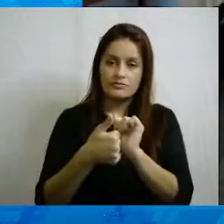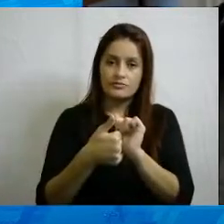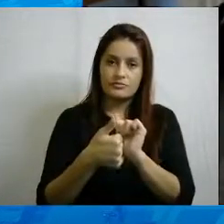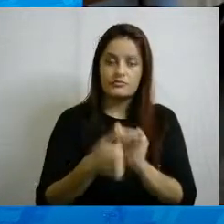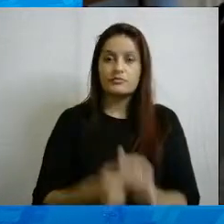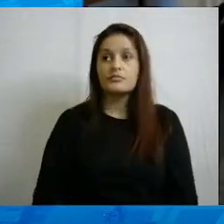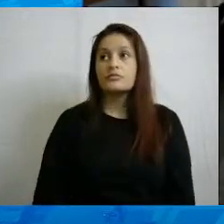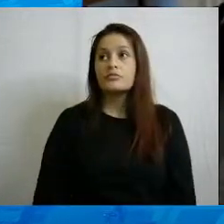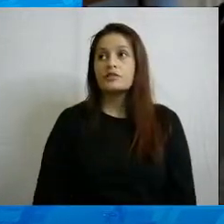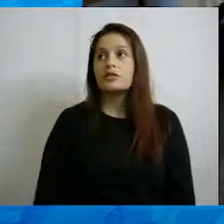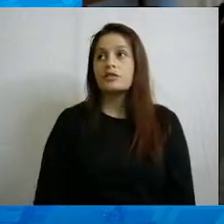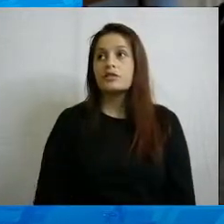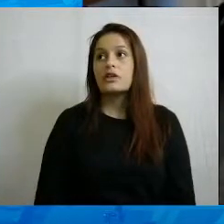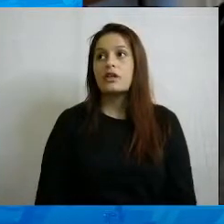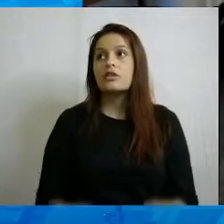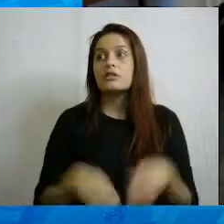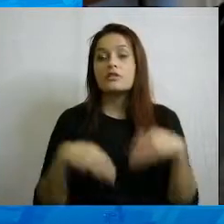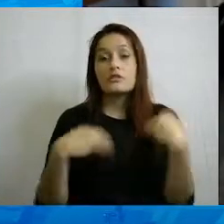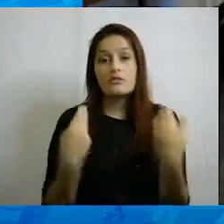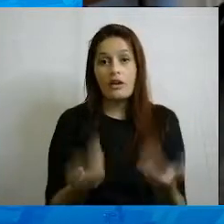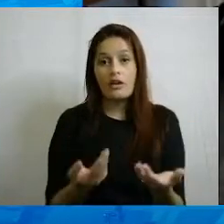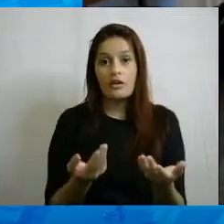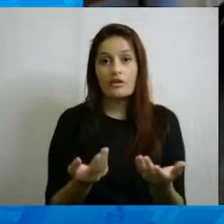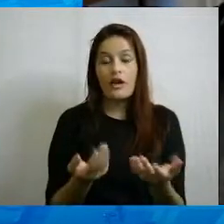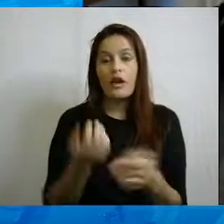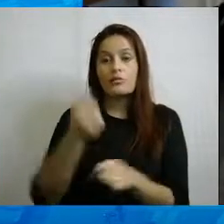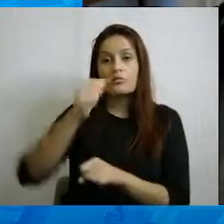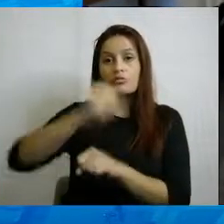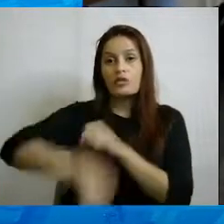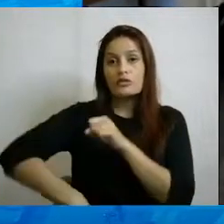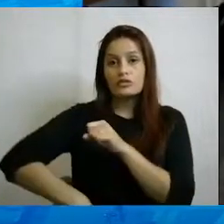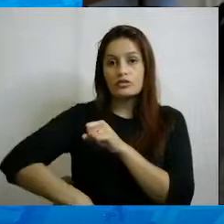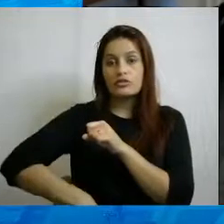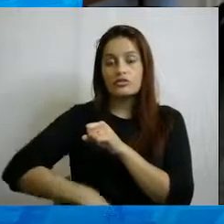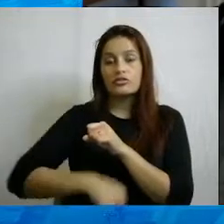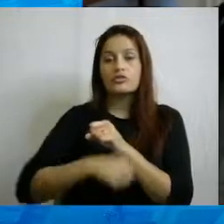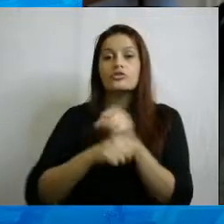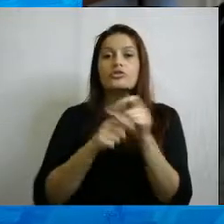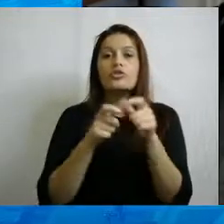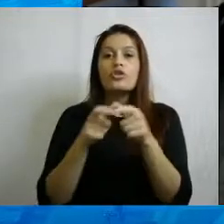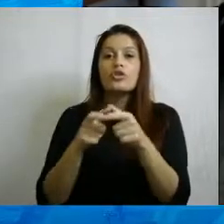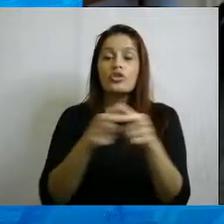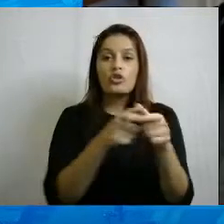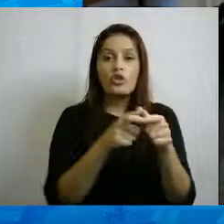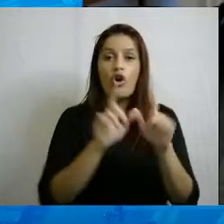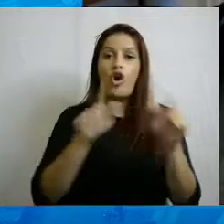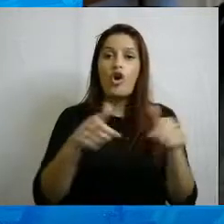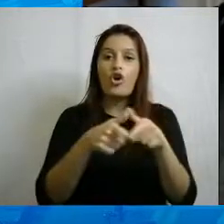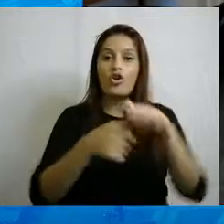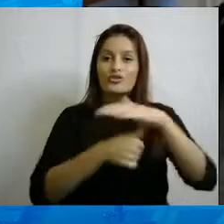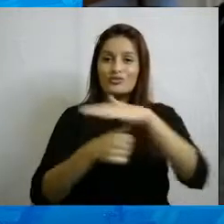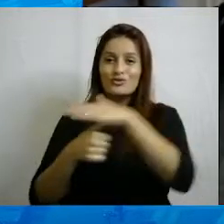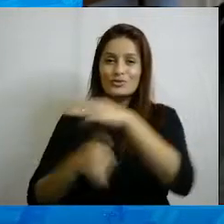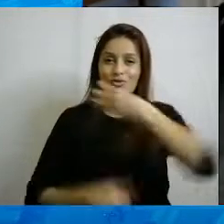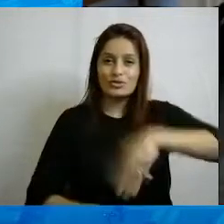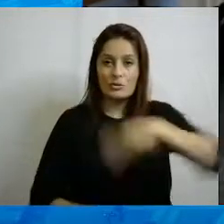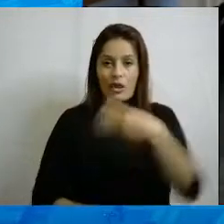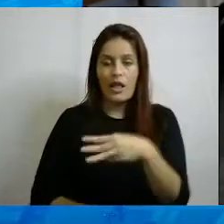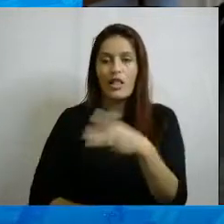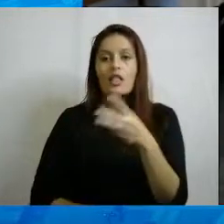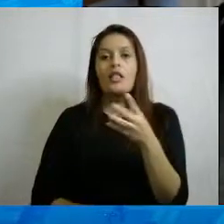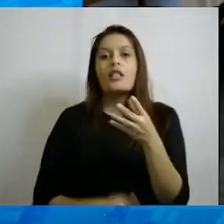Se somete a la aprobación del Honorable Consejo Municipal en consideración a lo dispuesto en el